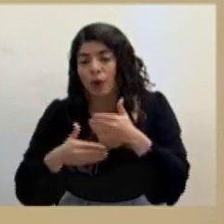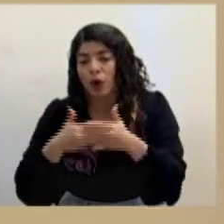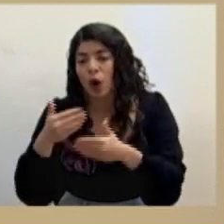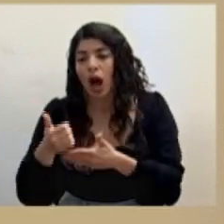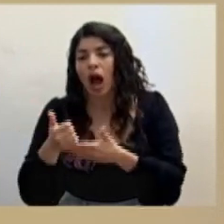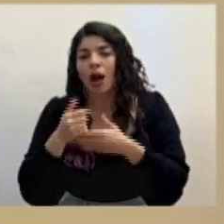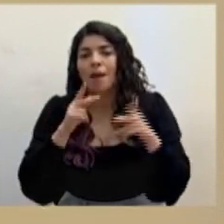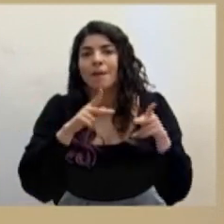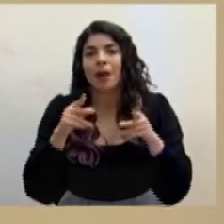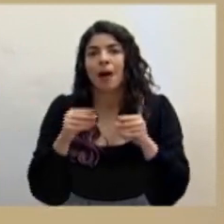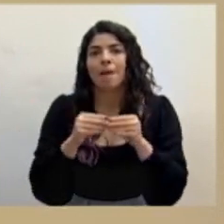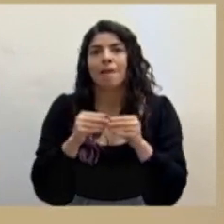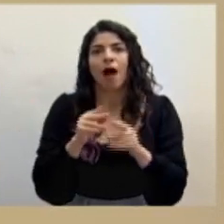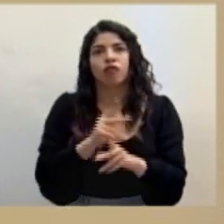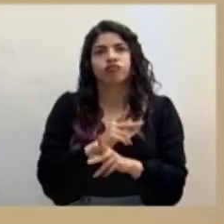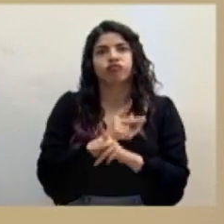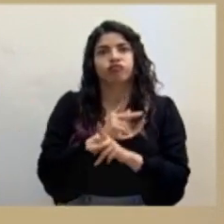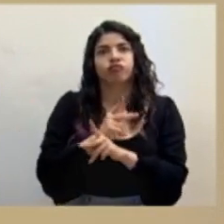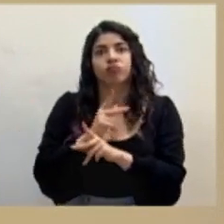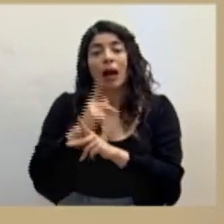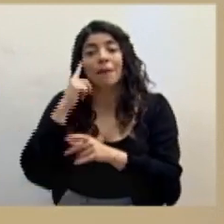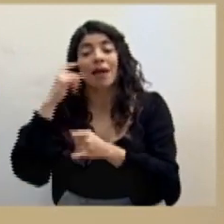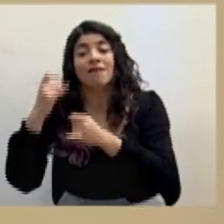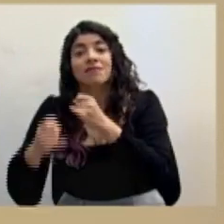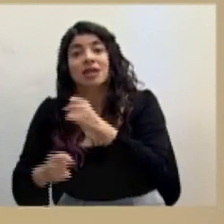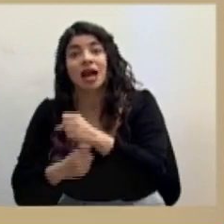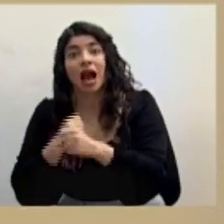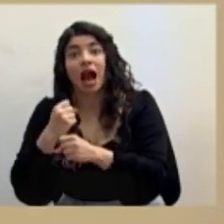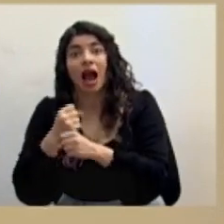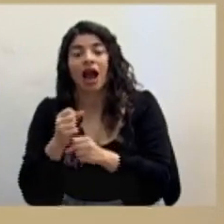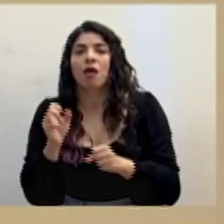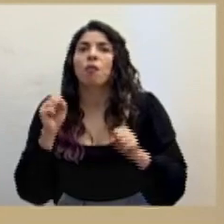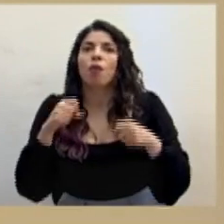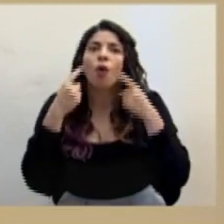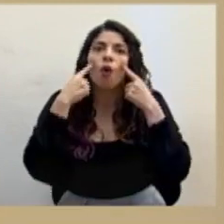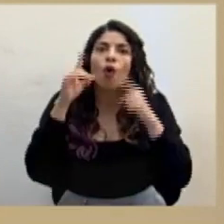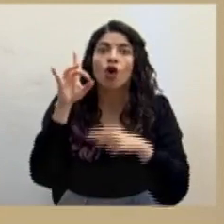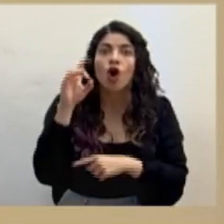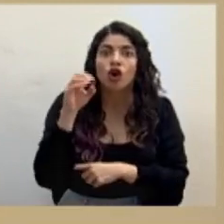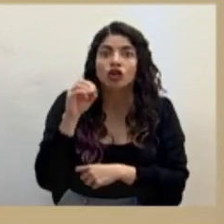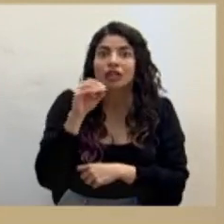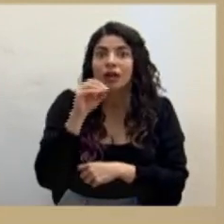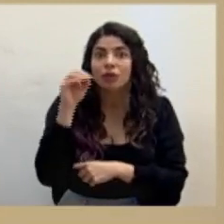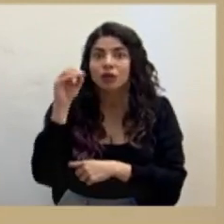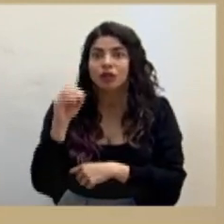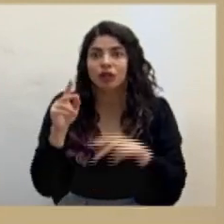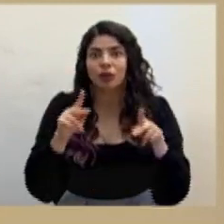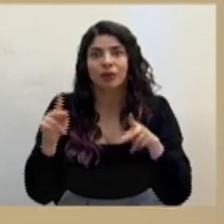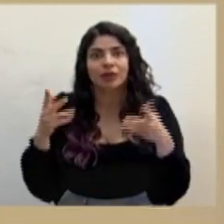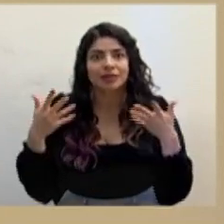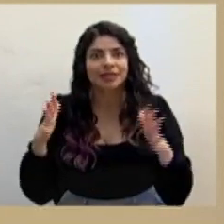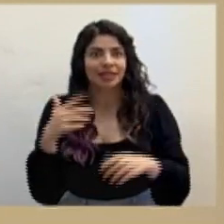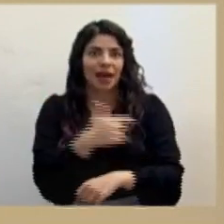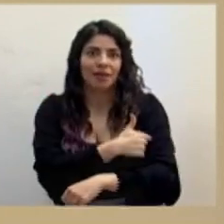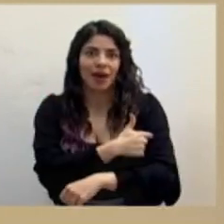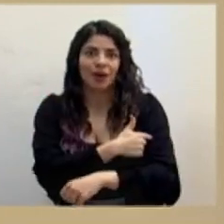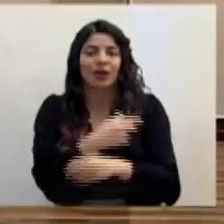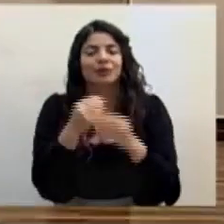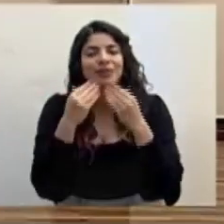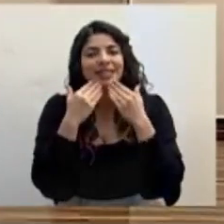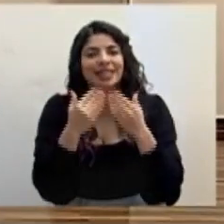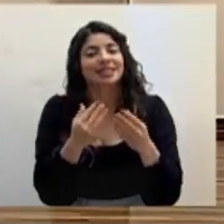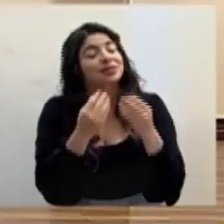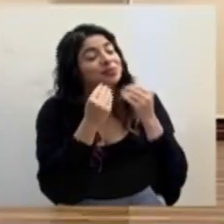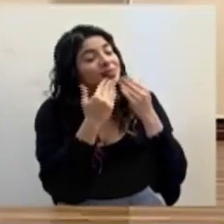protección a la población y vamos a poder finalizar el año con ese 80% de población vacunada. Muchas gracias.